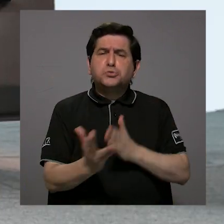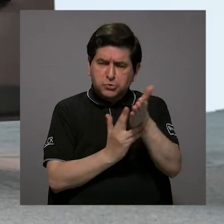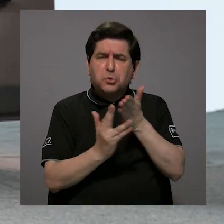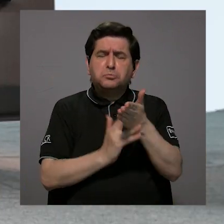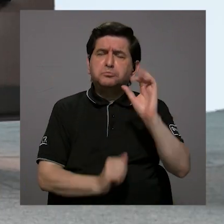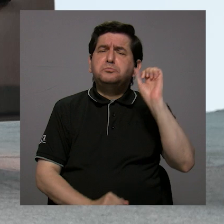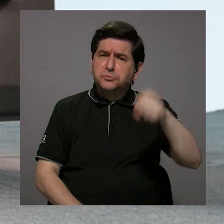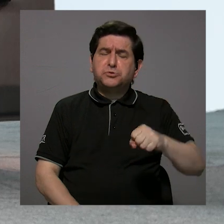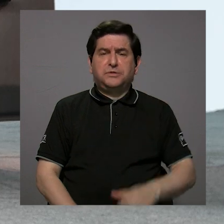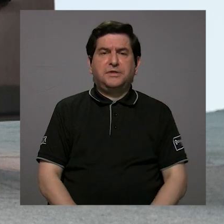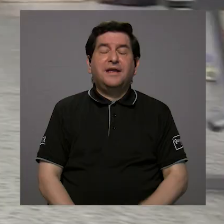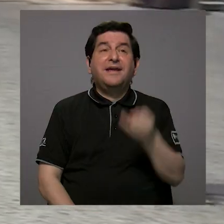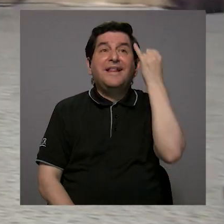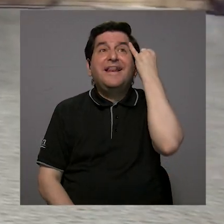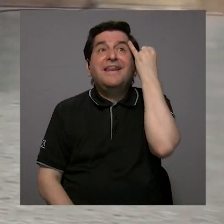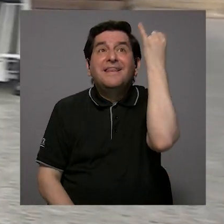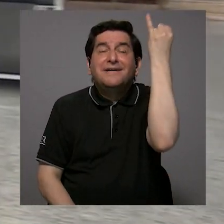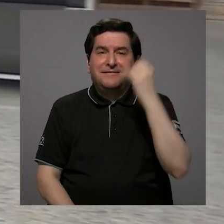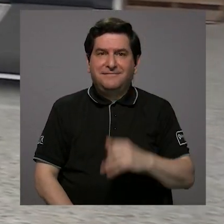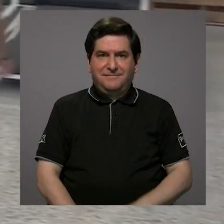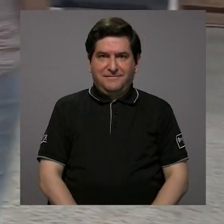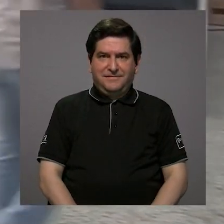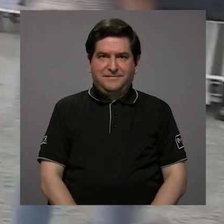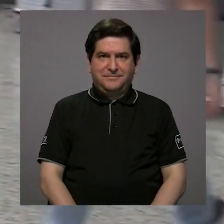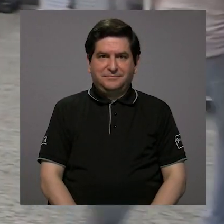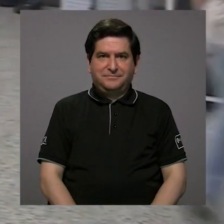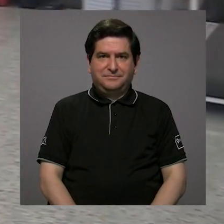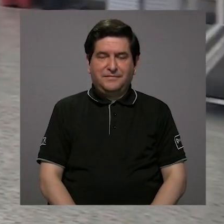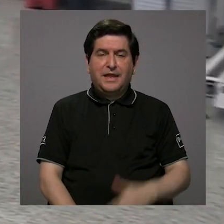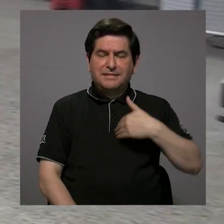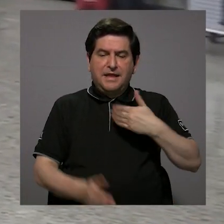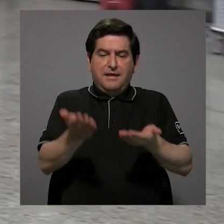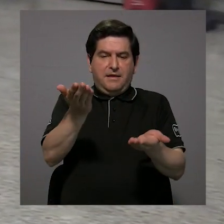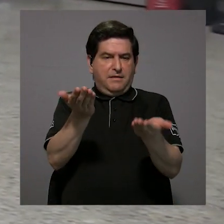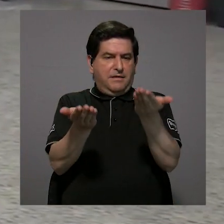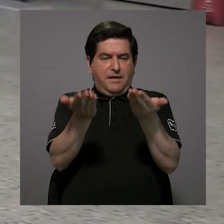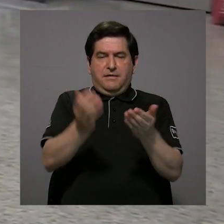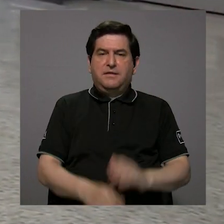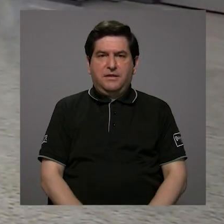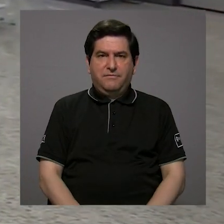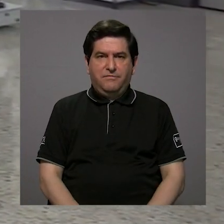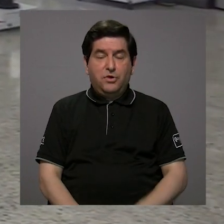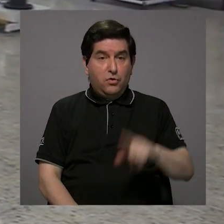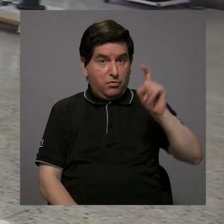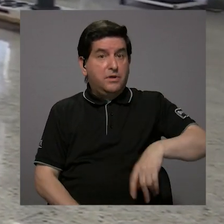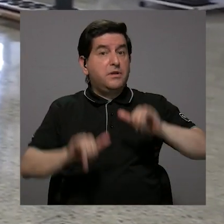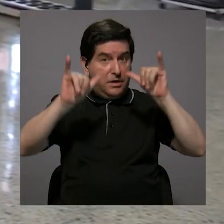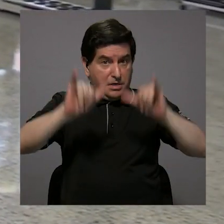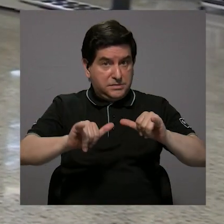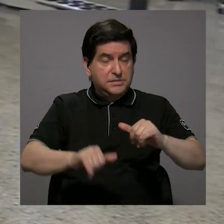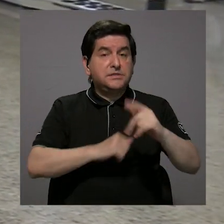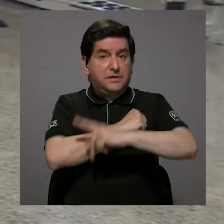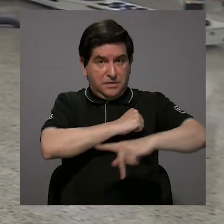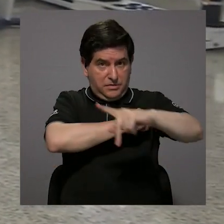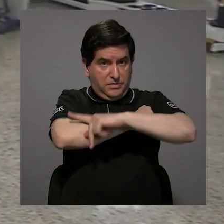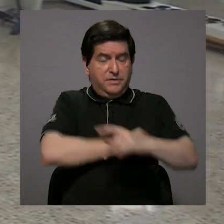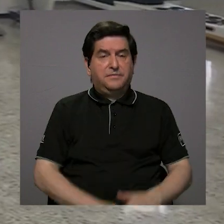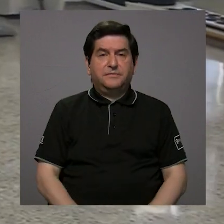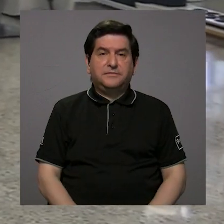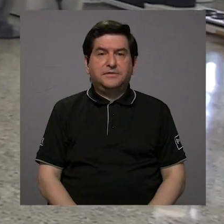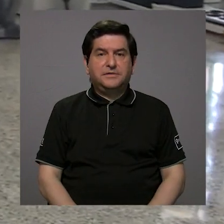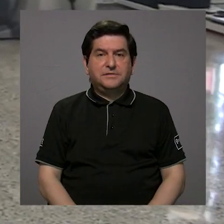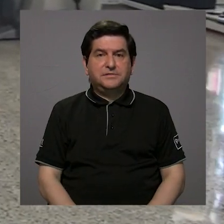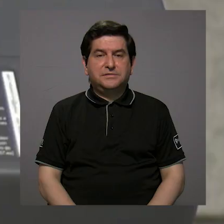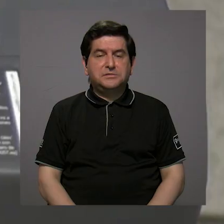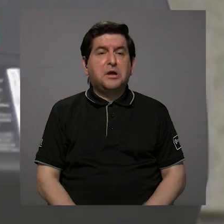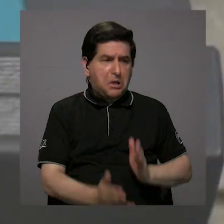muy accesibles. La idea es guardar un equilibrio, el equilibrio que se debe mantener en nuestro país